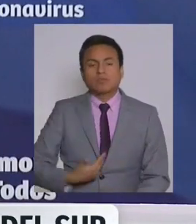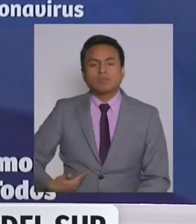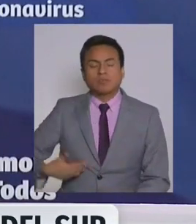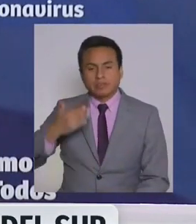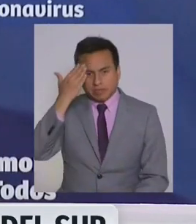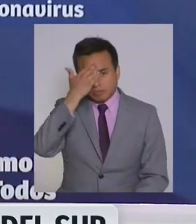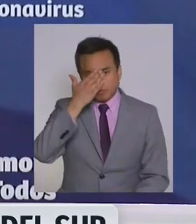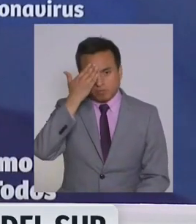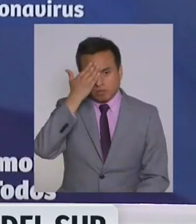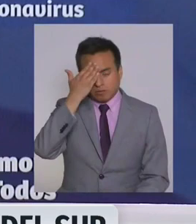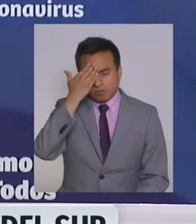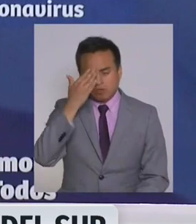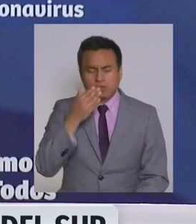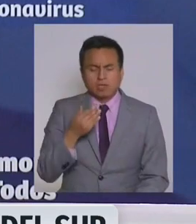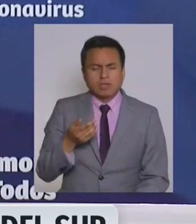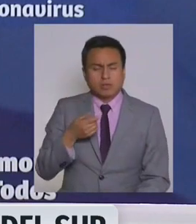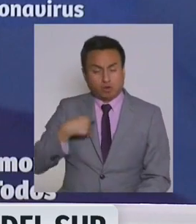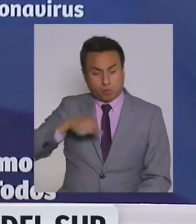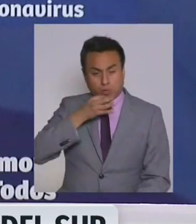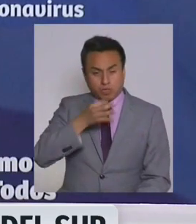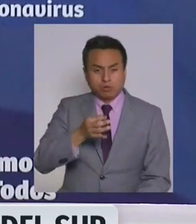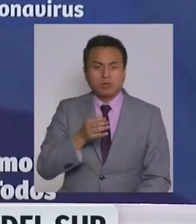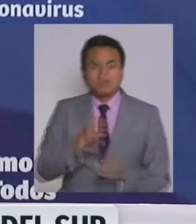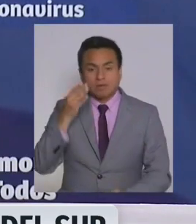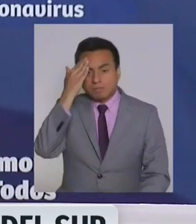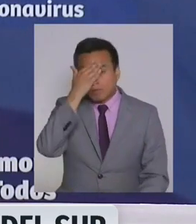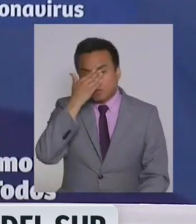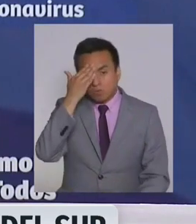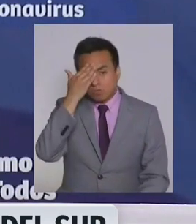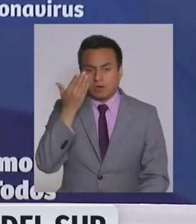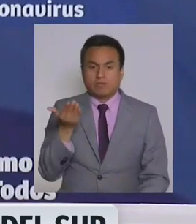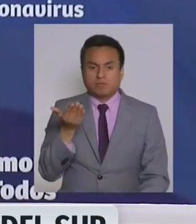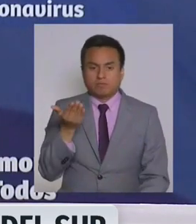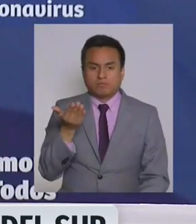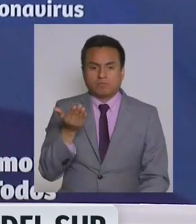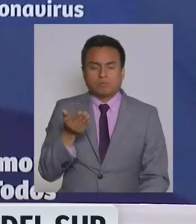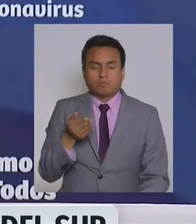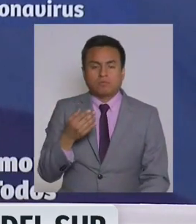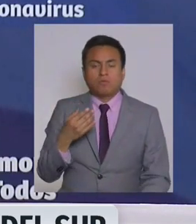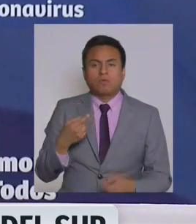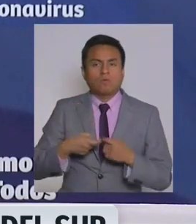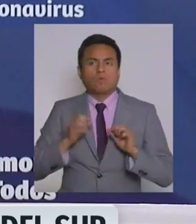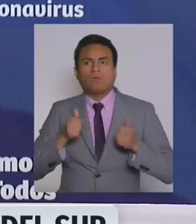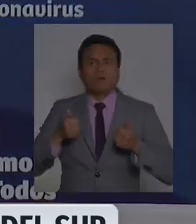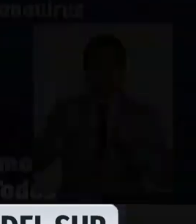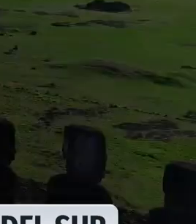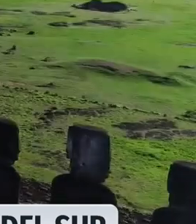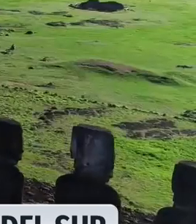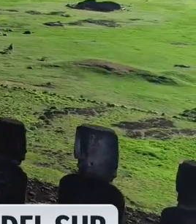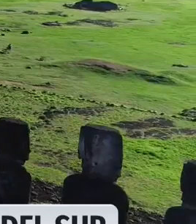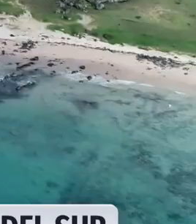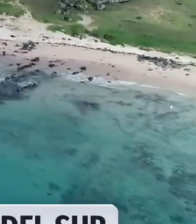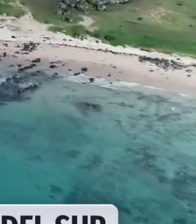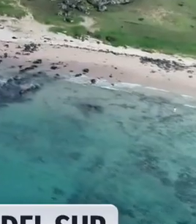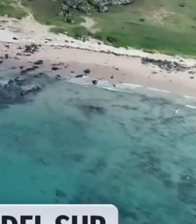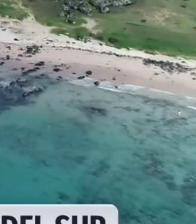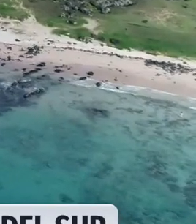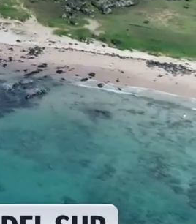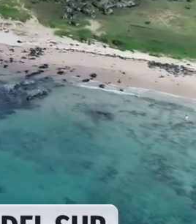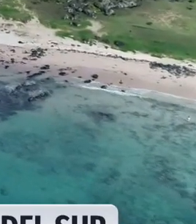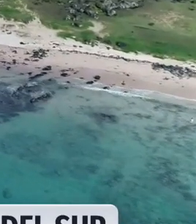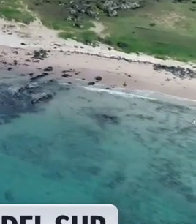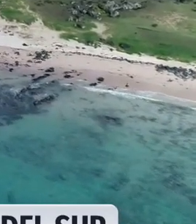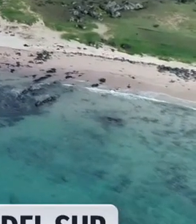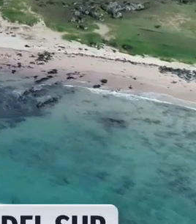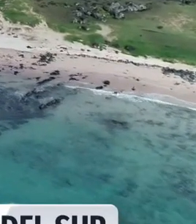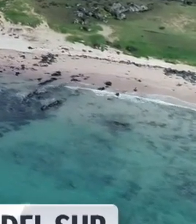preocupado nunca hemos dicho que hemos derrotado a la pandemia no vamos a negar la realidad nunca preocupa también la